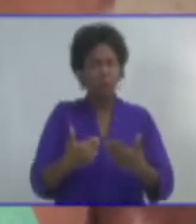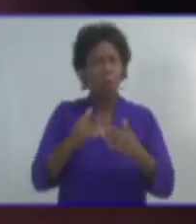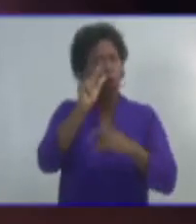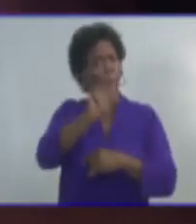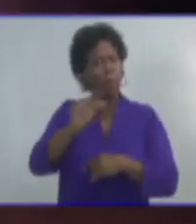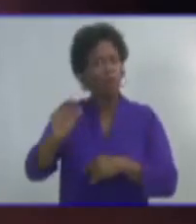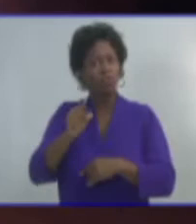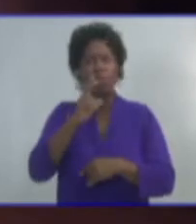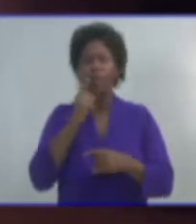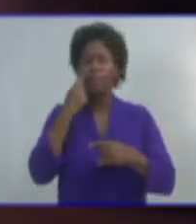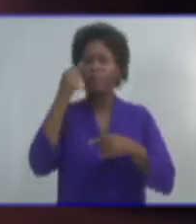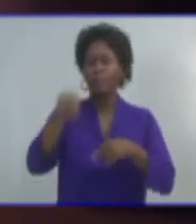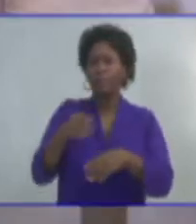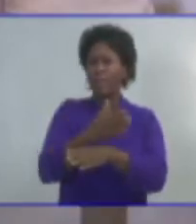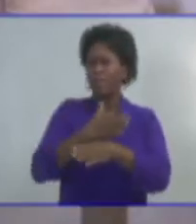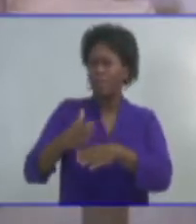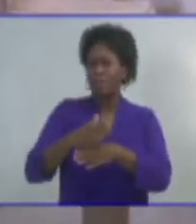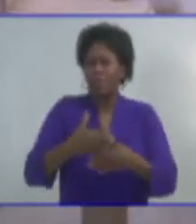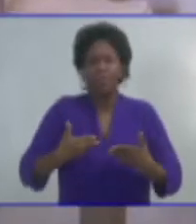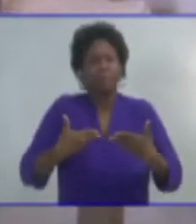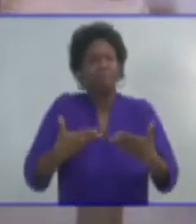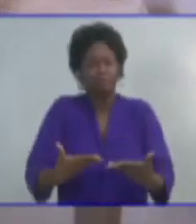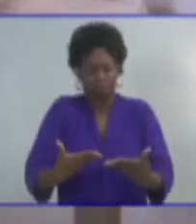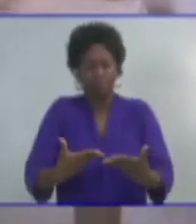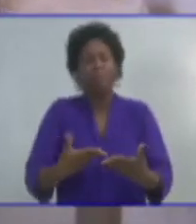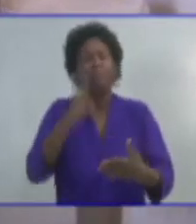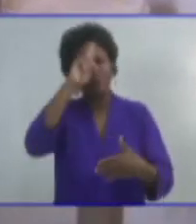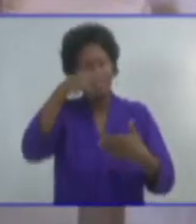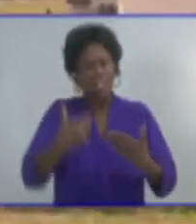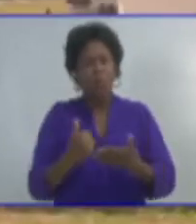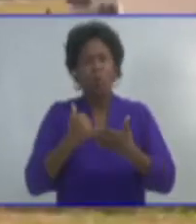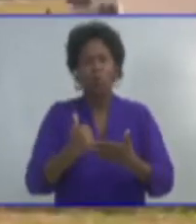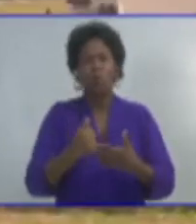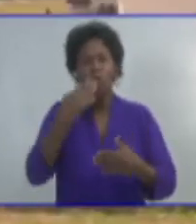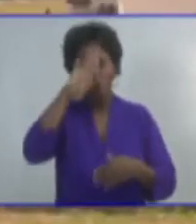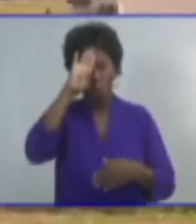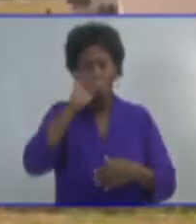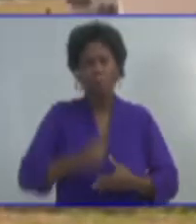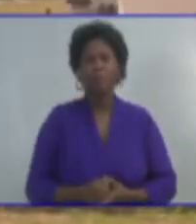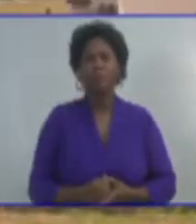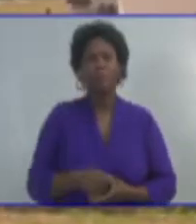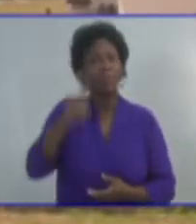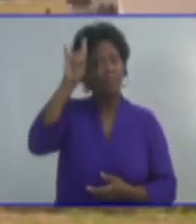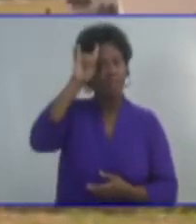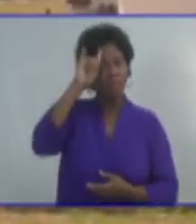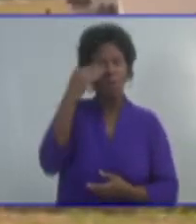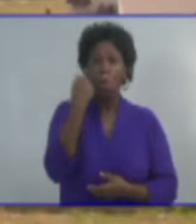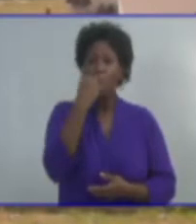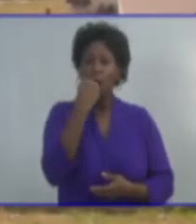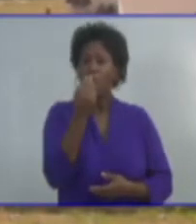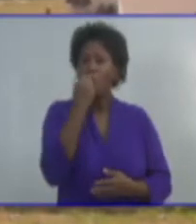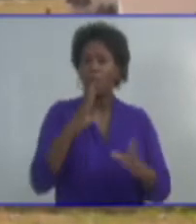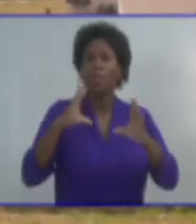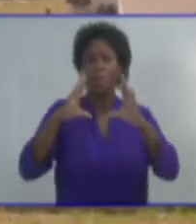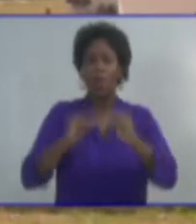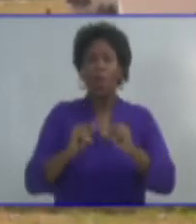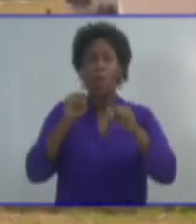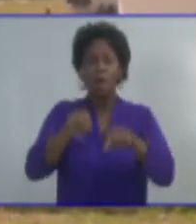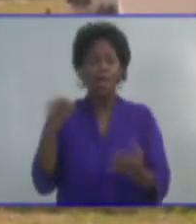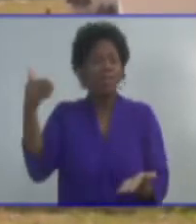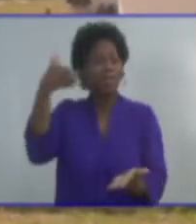alojamiento como parte de la vocación humanista y solidaria de Cuba. Desayuno, merienda, almuerzo, merienda y comida. Y al arribo aquí al